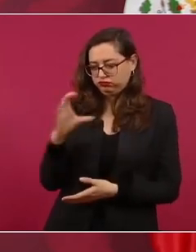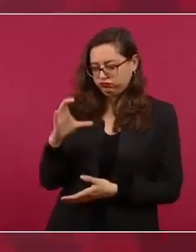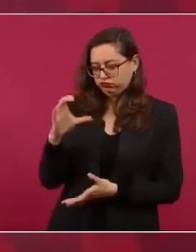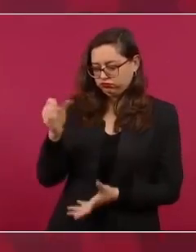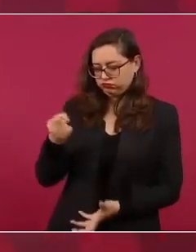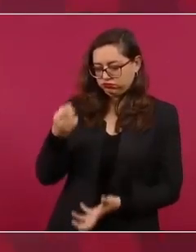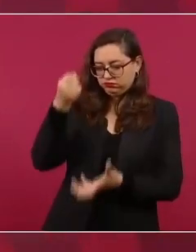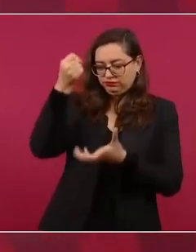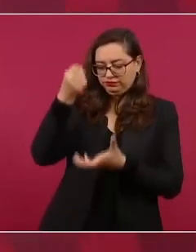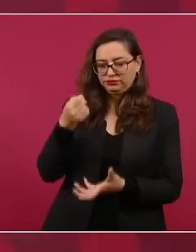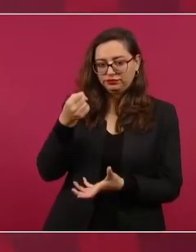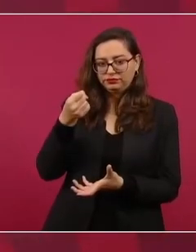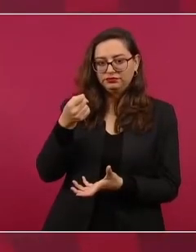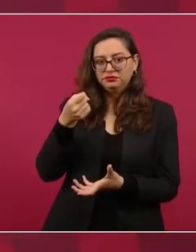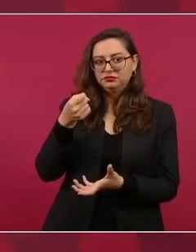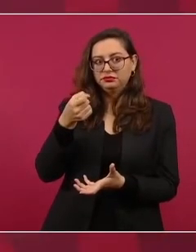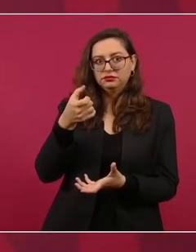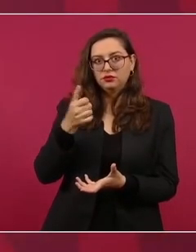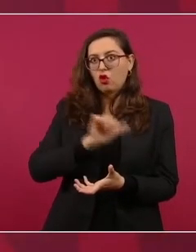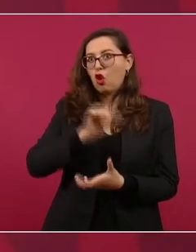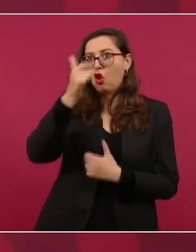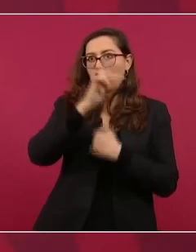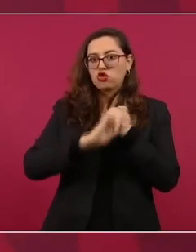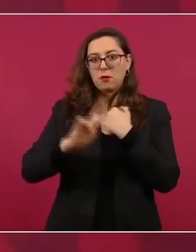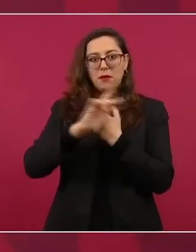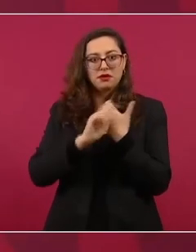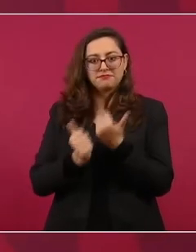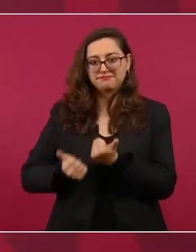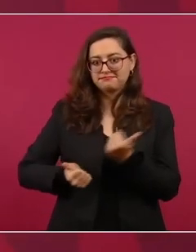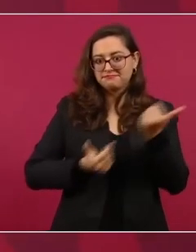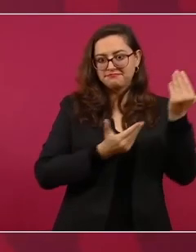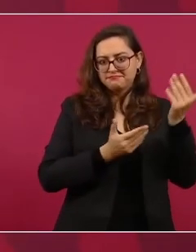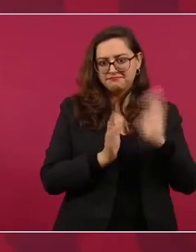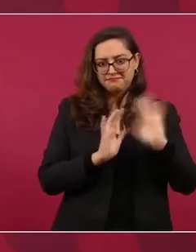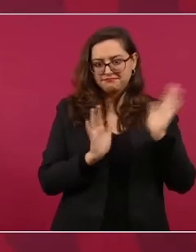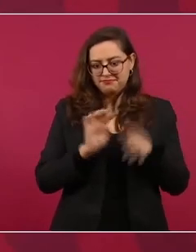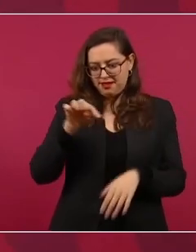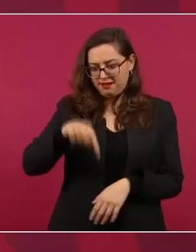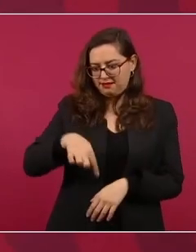lo invierten en México